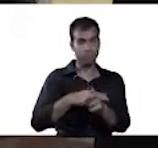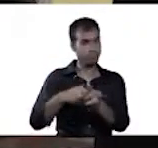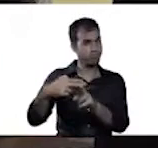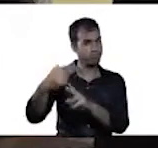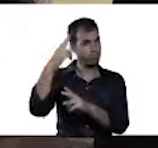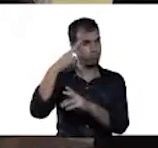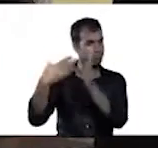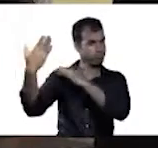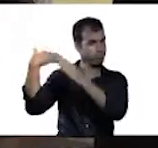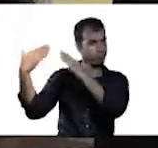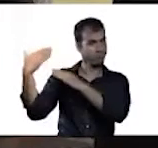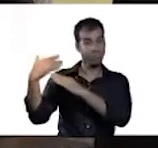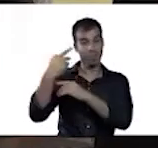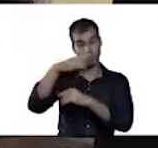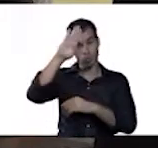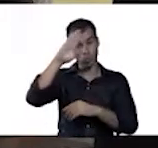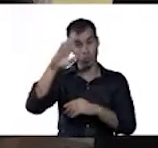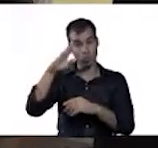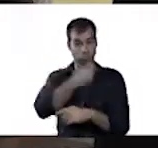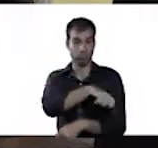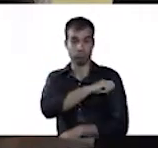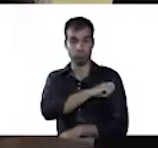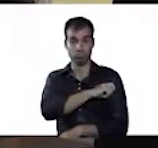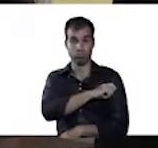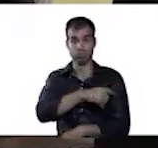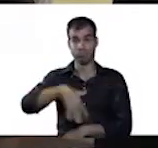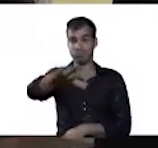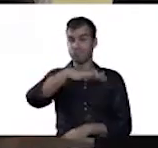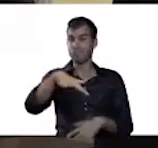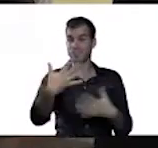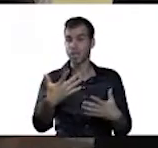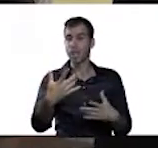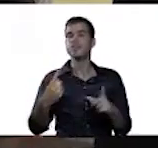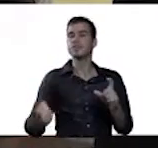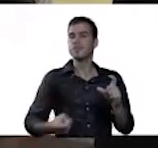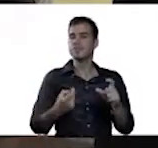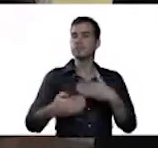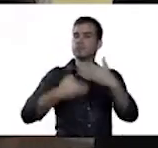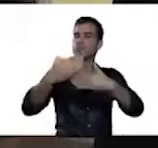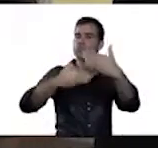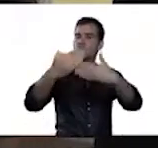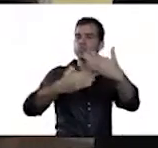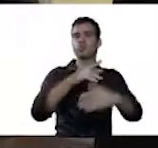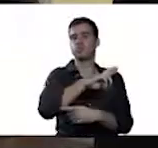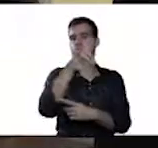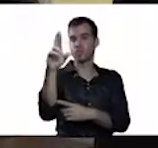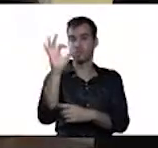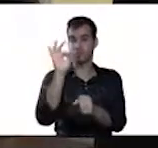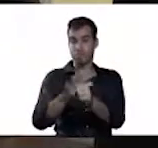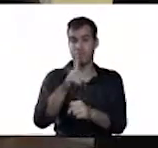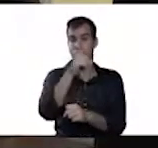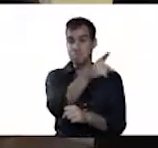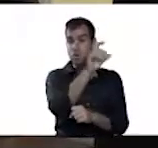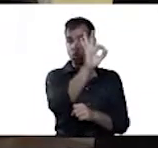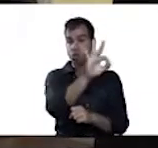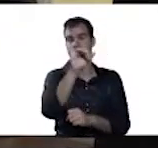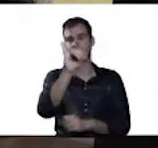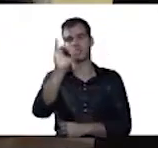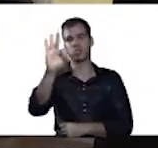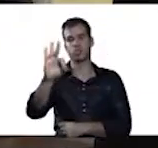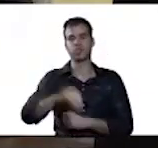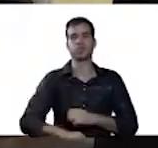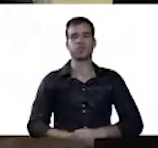de lucha que constituyen antecedentes de la formación del pueblo cubano y que condujeron al proceso revolucionario iniciado